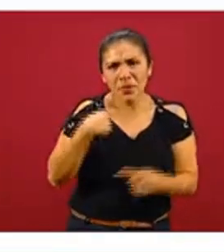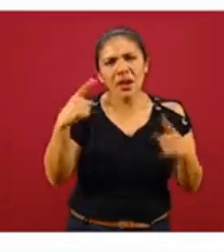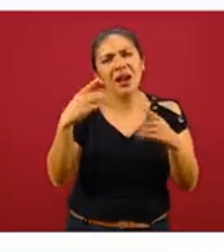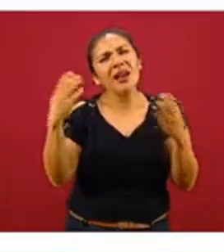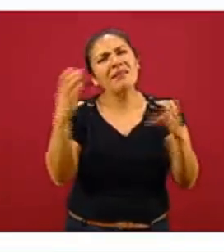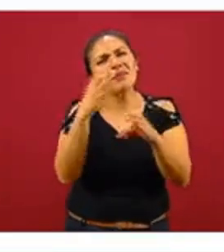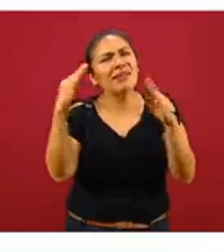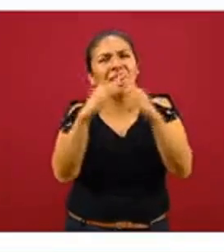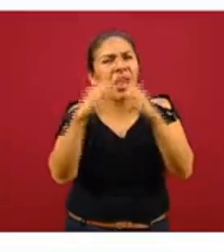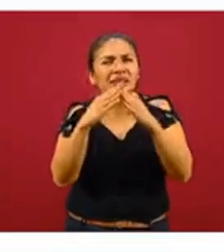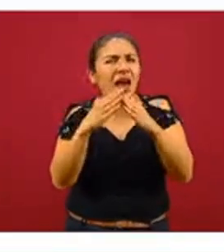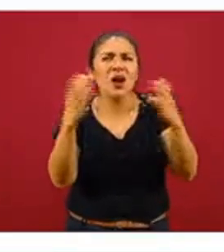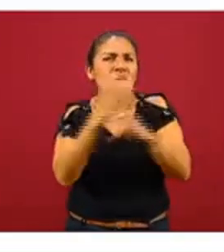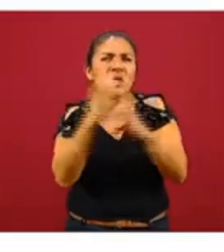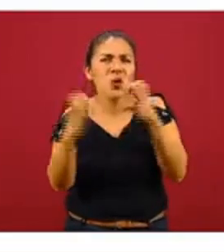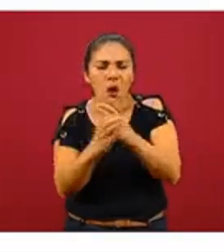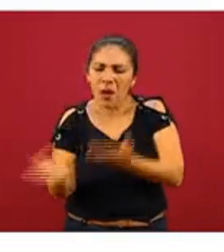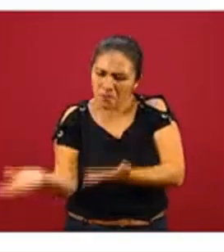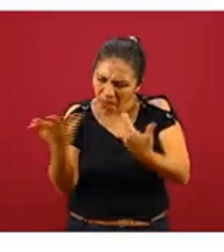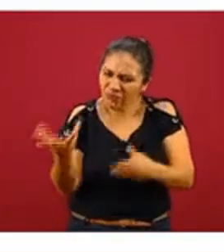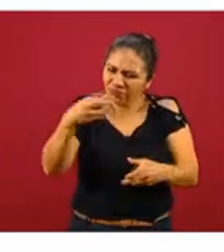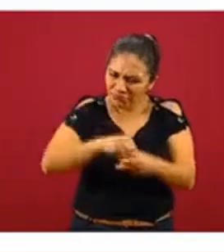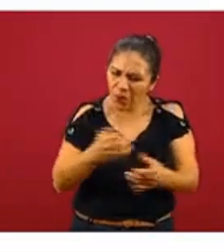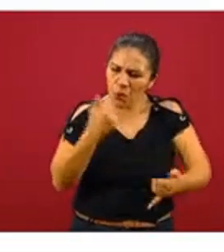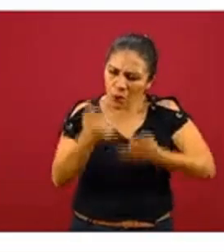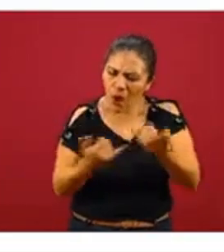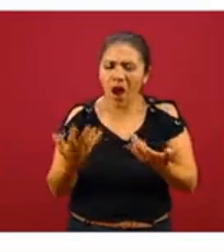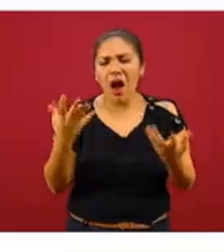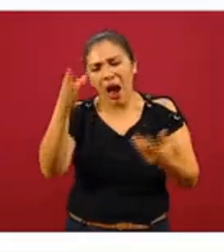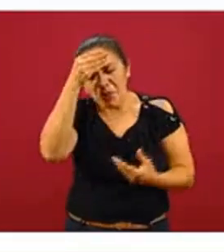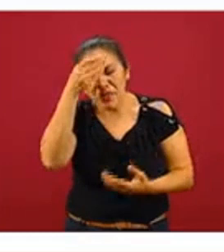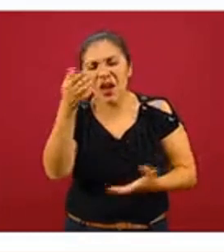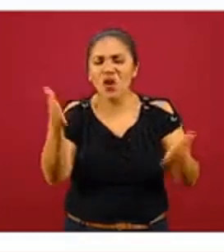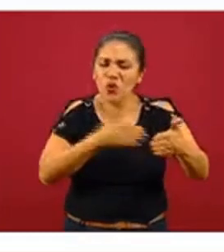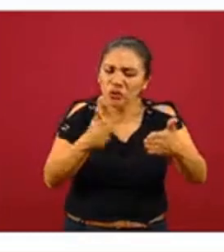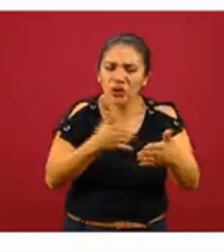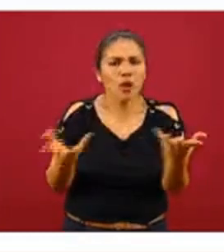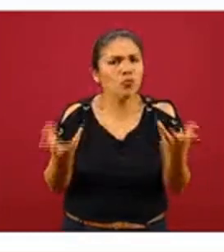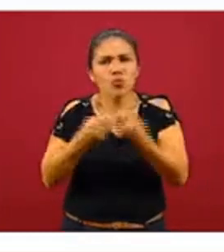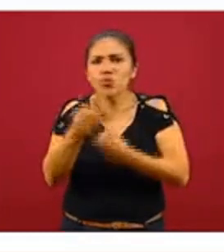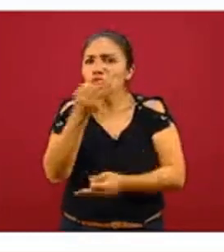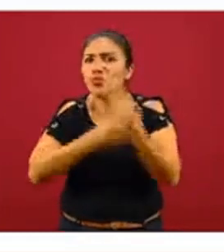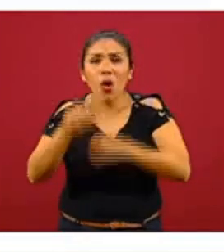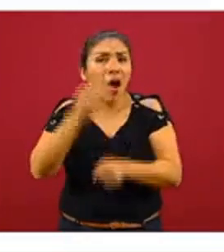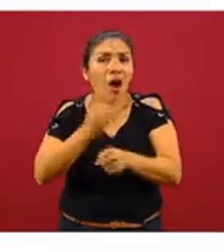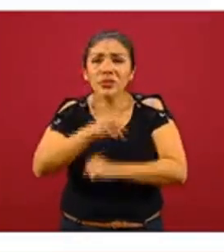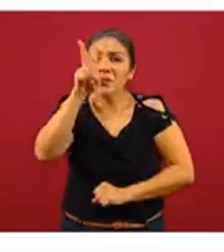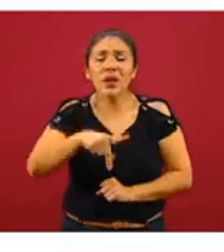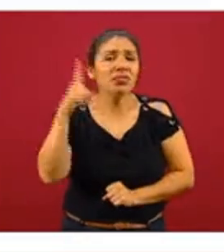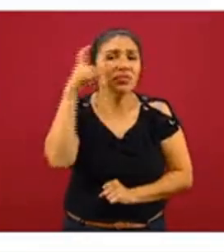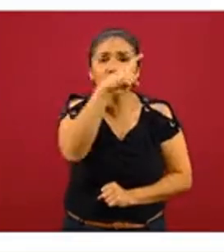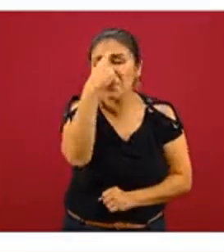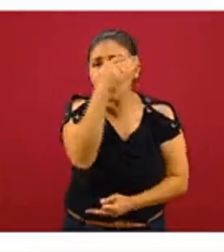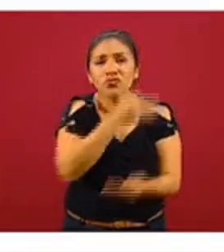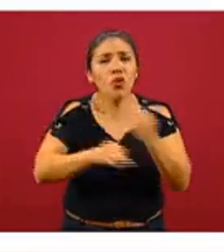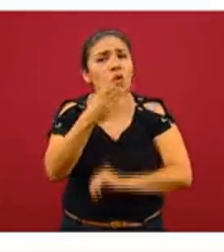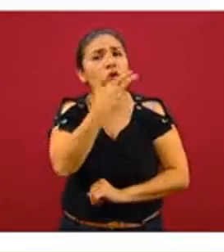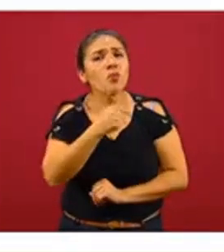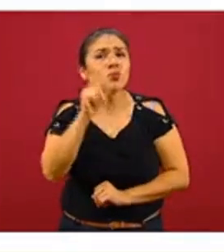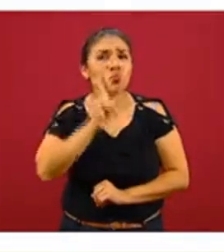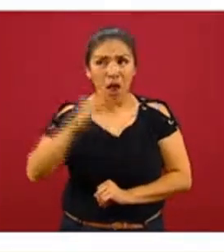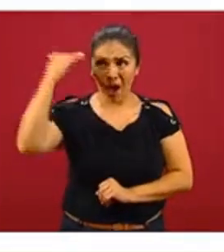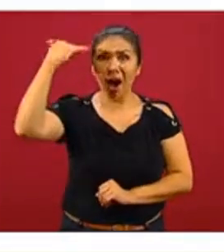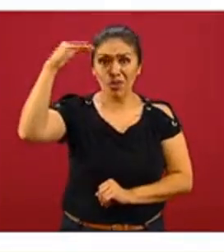podamos integrarlos dentro de esta dinámica que es difícil para todos, que es difícil para los grandes y,